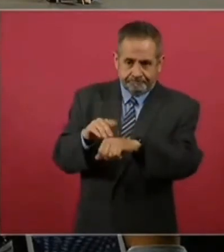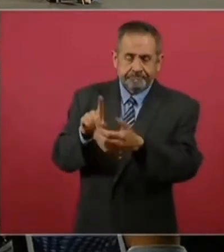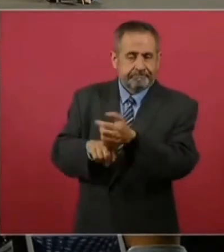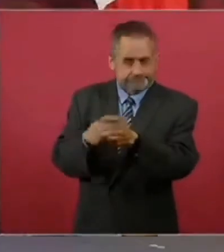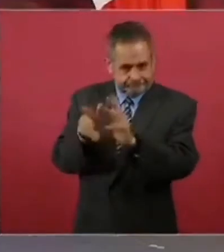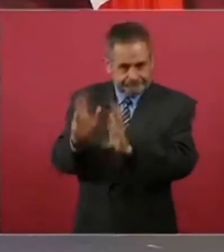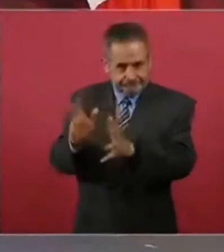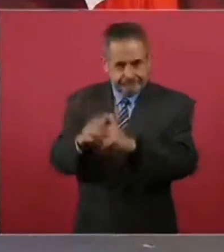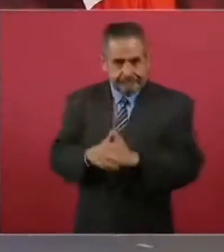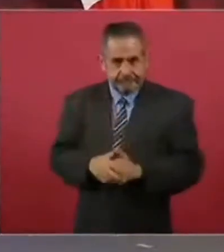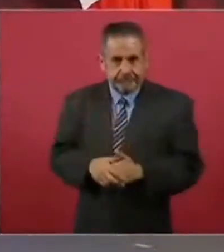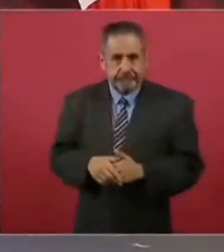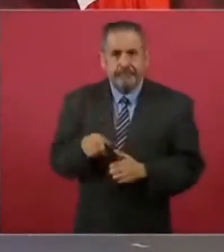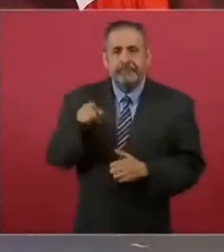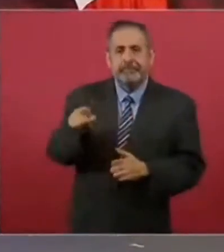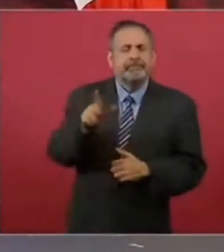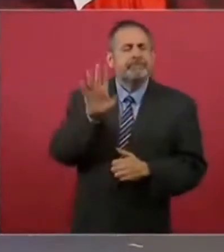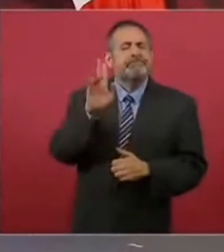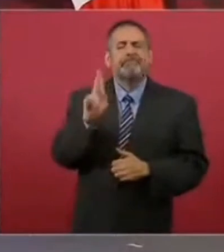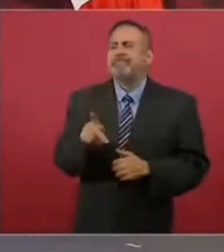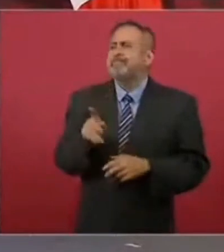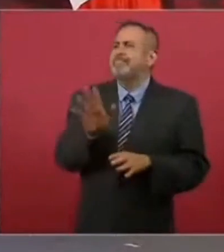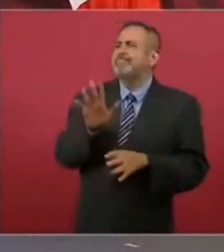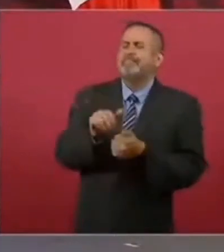Esta es una planta como una refinería.